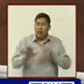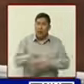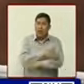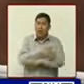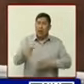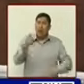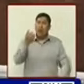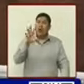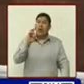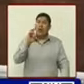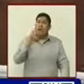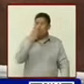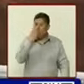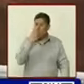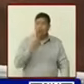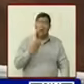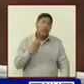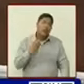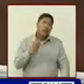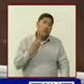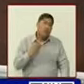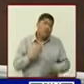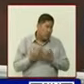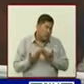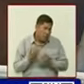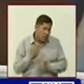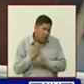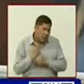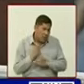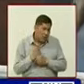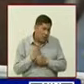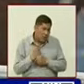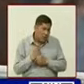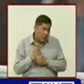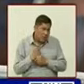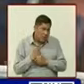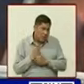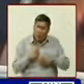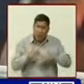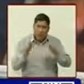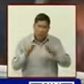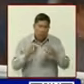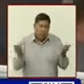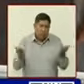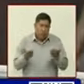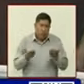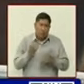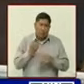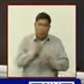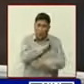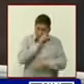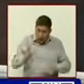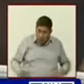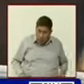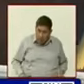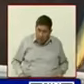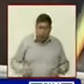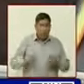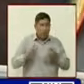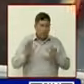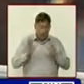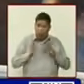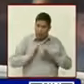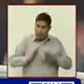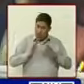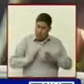comience la circulación a fluir nuevamente. Giovanna, vemos que están trabajando, vemos que continúan los trabajos con la alcaldía, pero ahí ¿se sabe